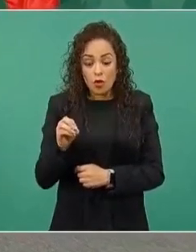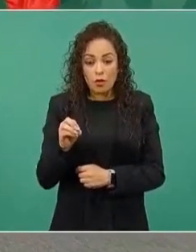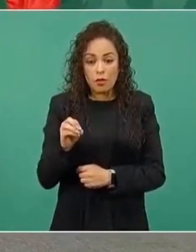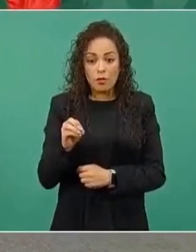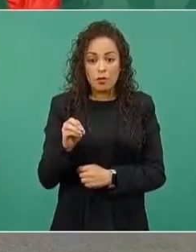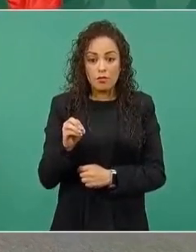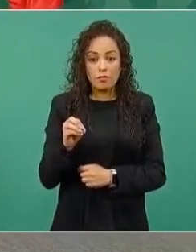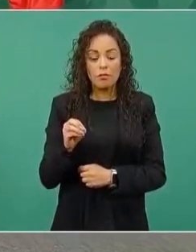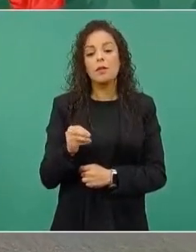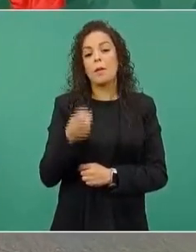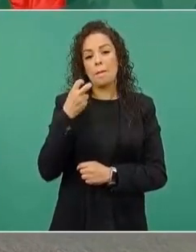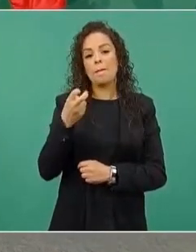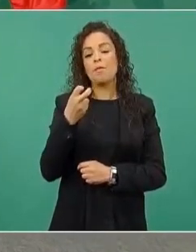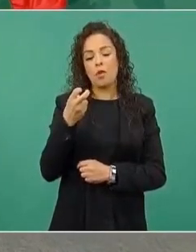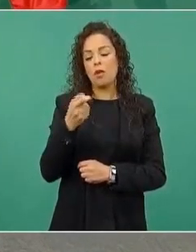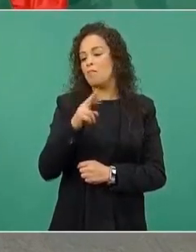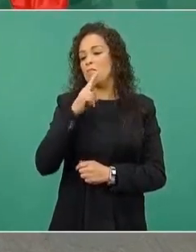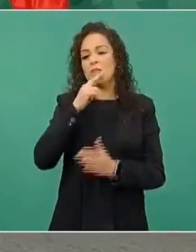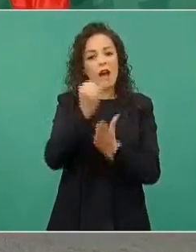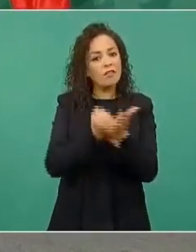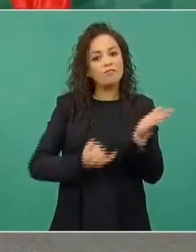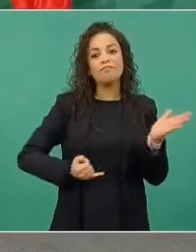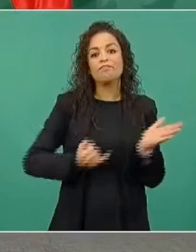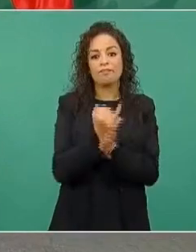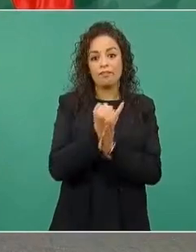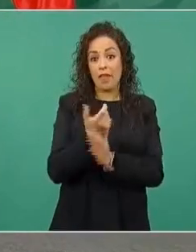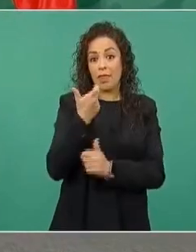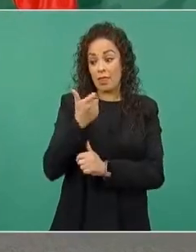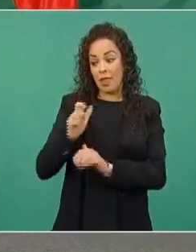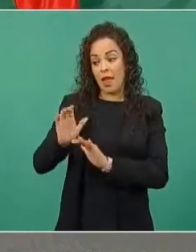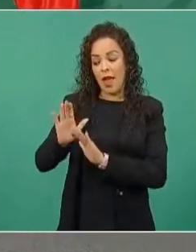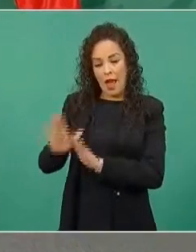tener ese dinero disponible. Pero